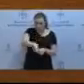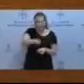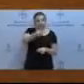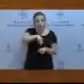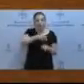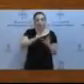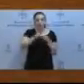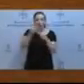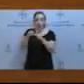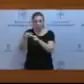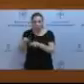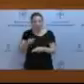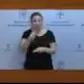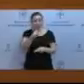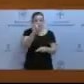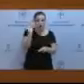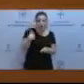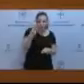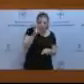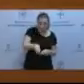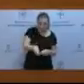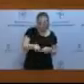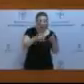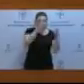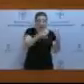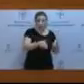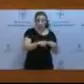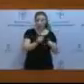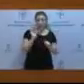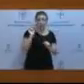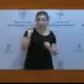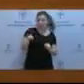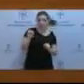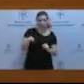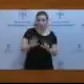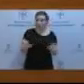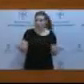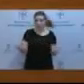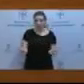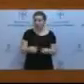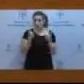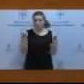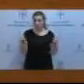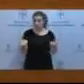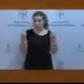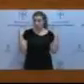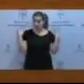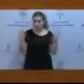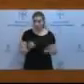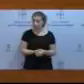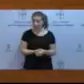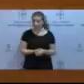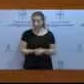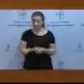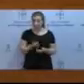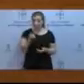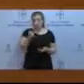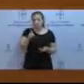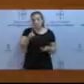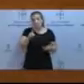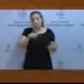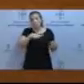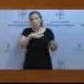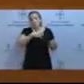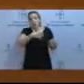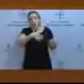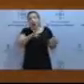dicho. A usted le entra por un oído y le sale por el otro. Hasta cierto punto lo podemos aceptar,